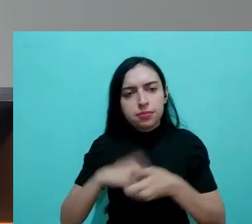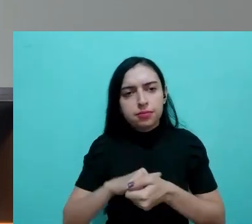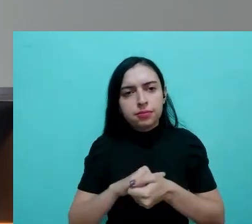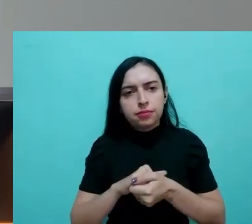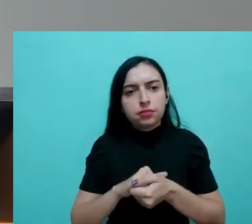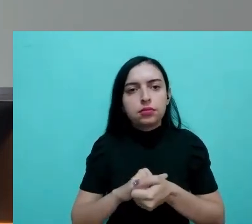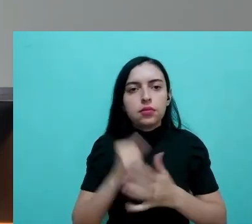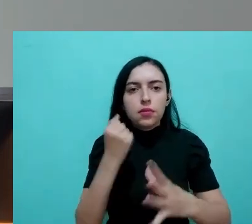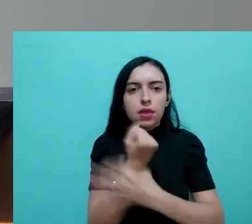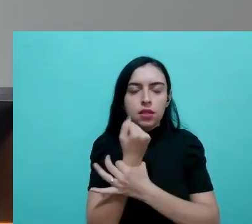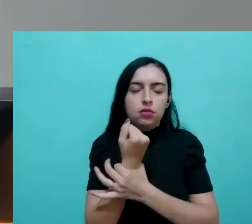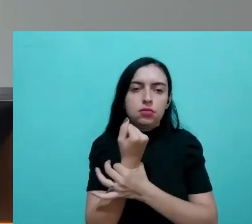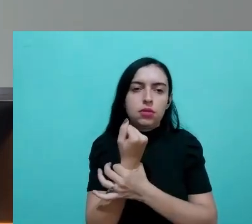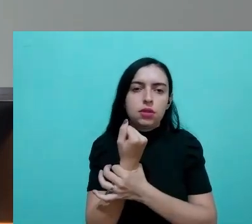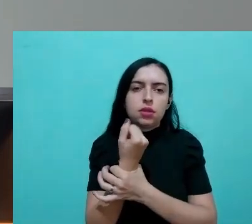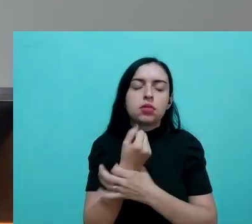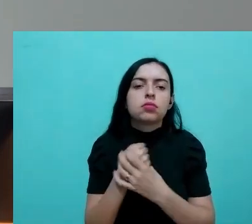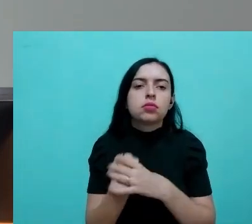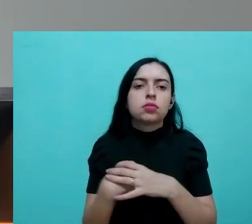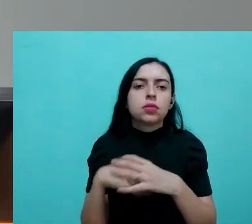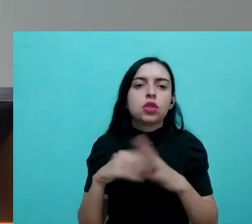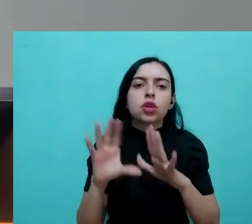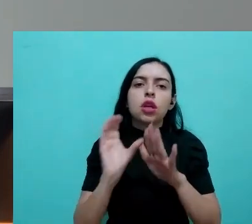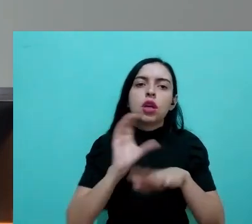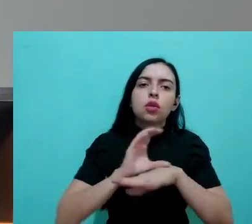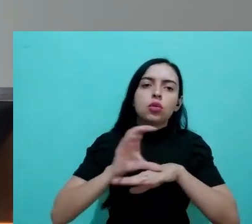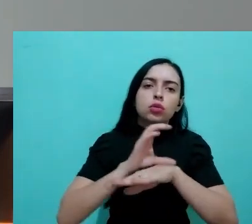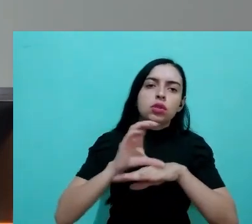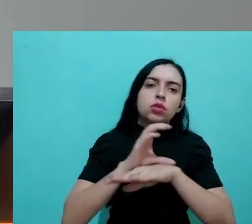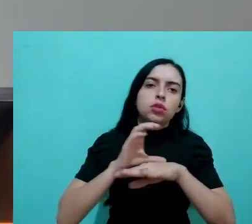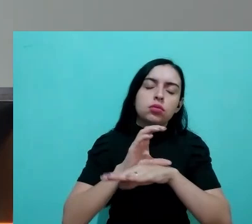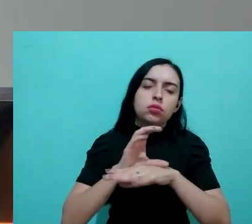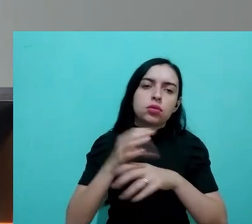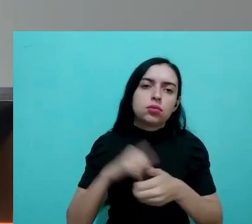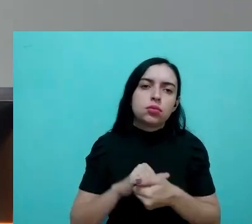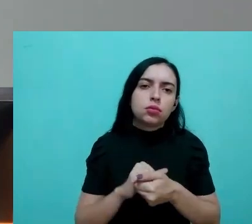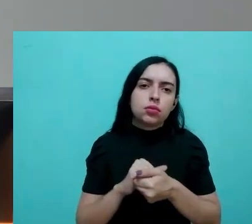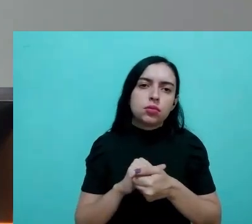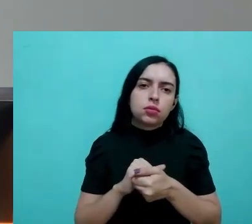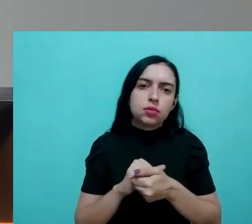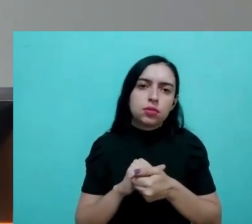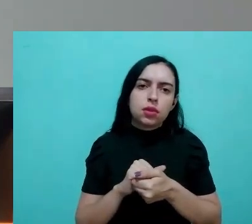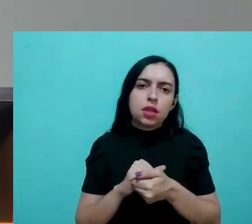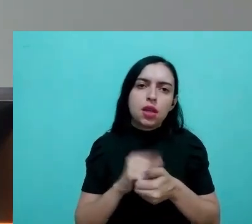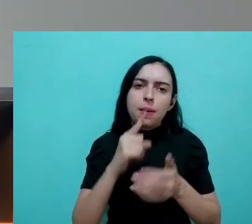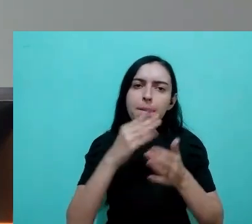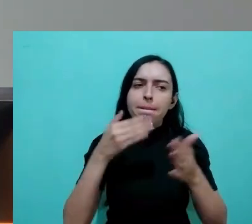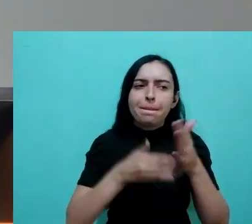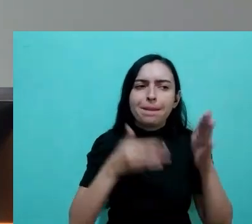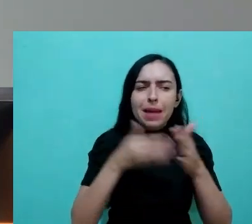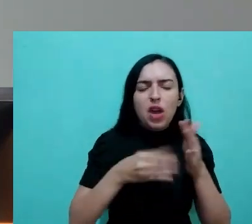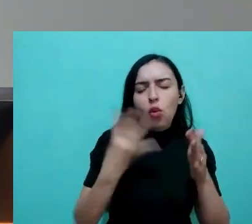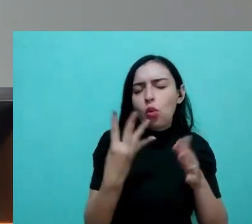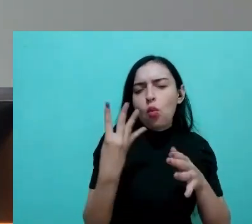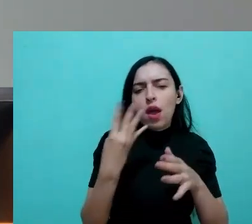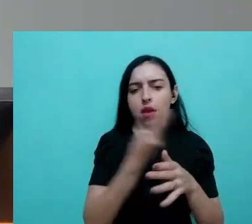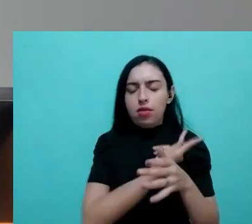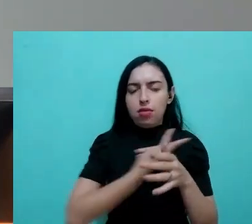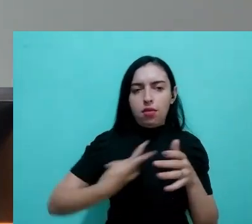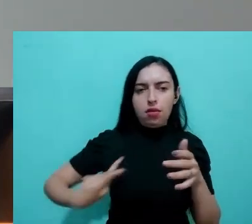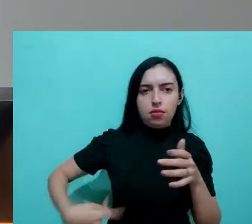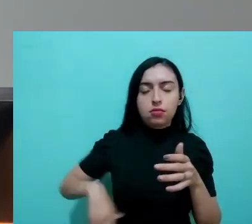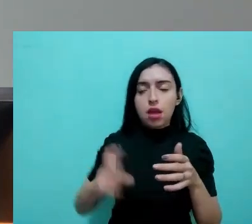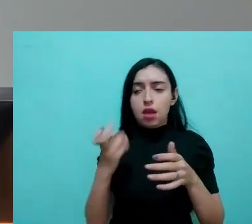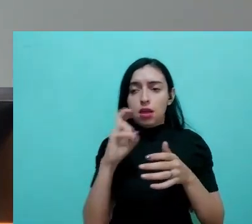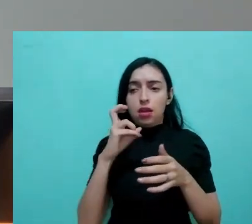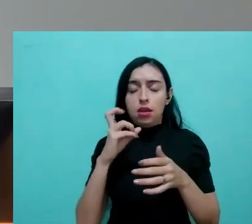garantizar la aplicación de la Constitución resurgieron solamente bajo la Cuarta República y finalmente la Quinta República